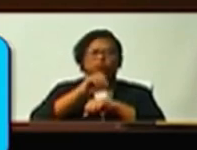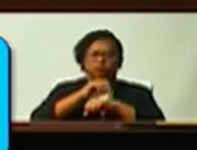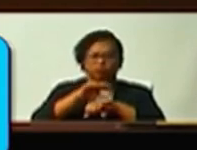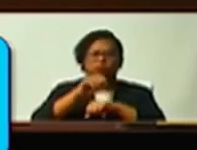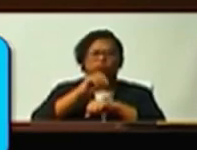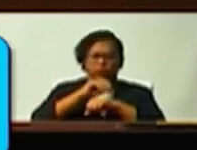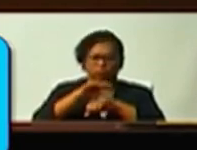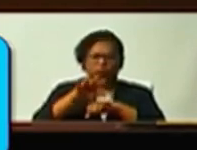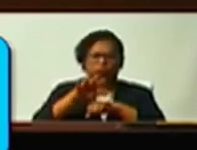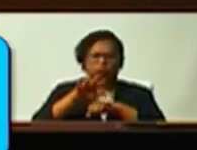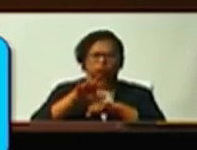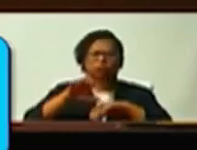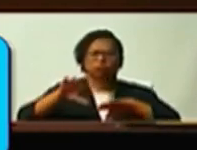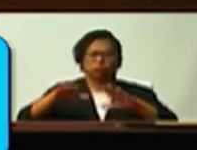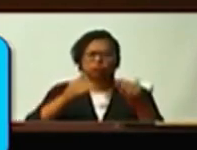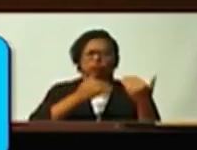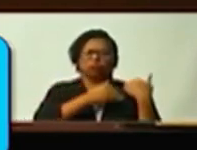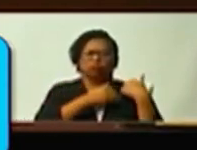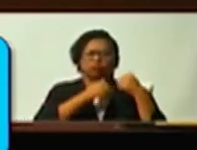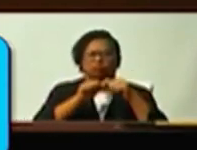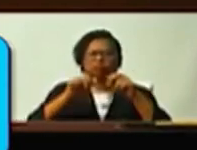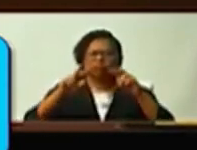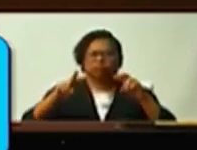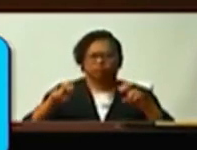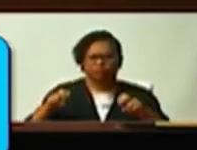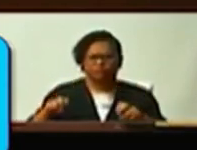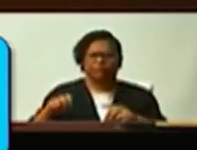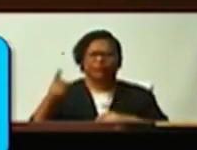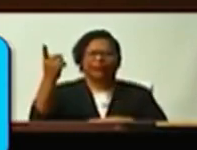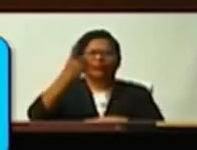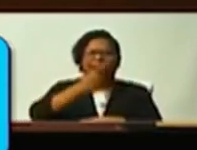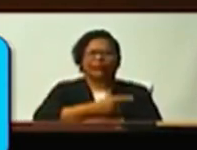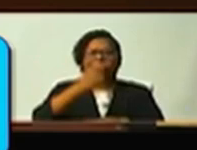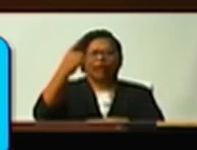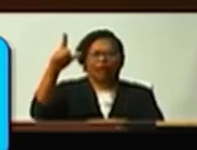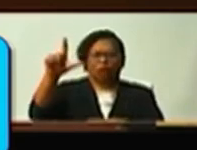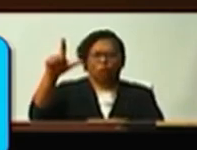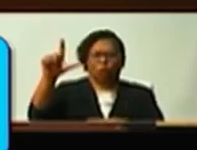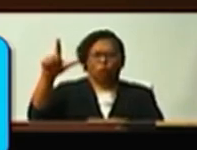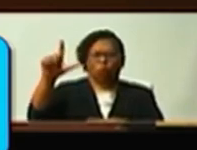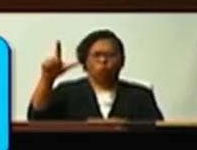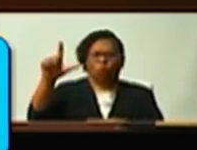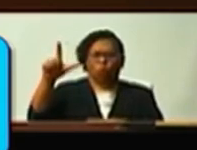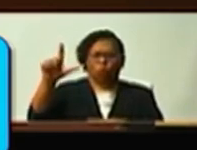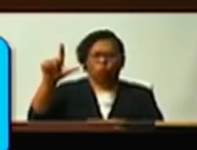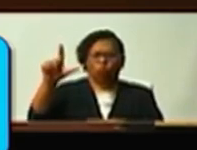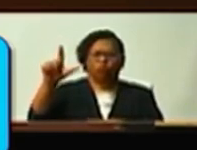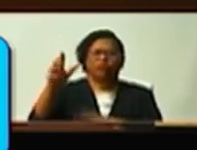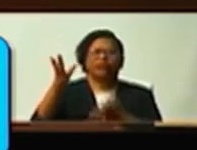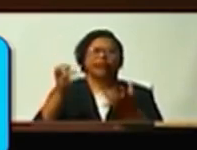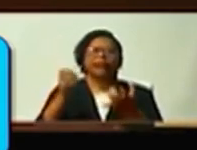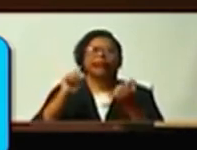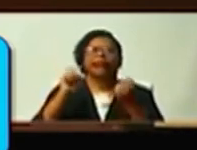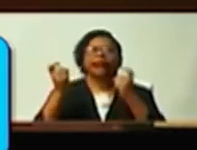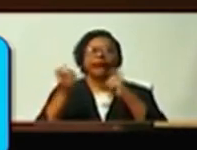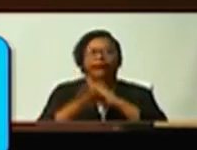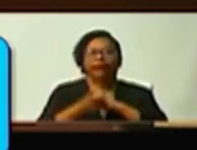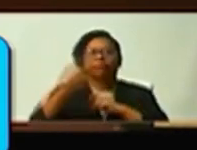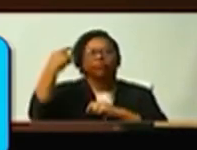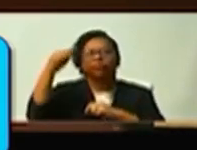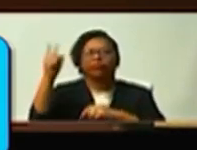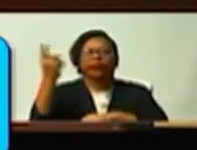los lunes, hemos recibido la inquietud de una gran cantidad de diputados para que sean cambiadas para los